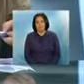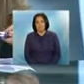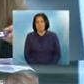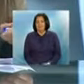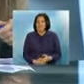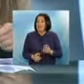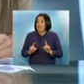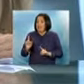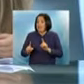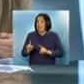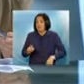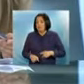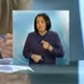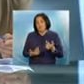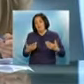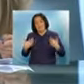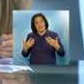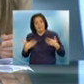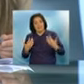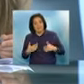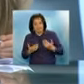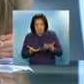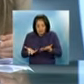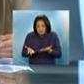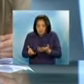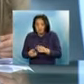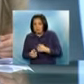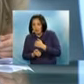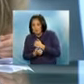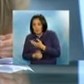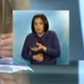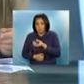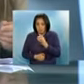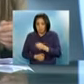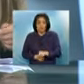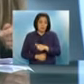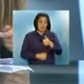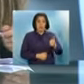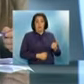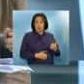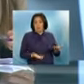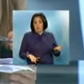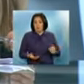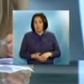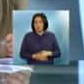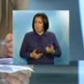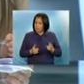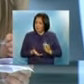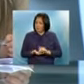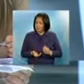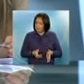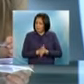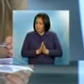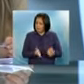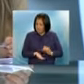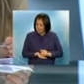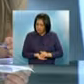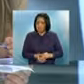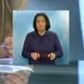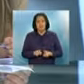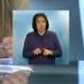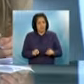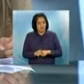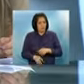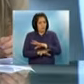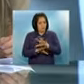Y algunos perritos son felices con atención, con amor y con comida. Y otros, sin embargo, son un poco más exigentes y quieren hasta su sesión